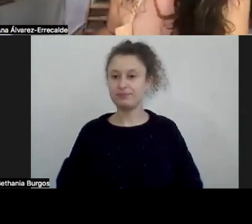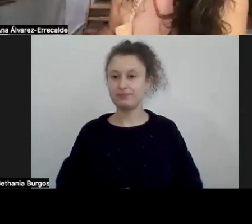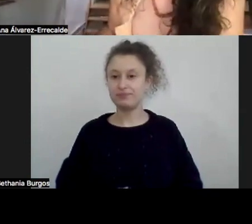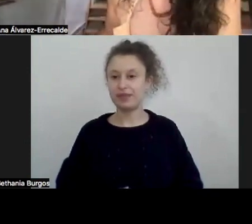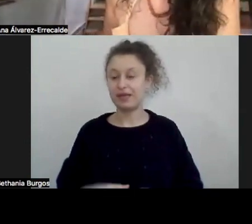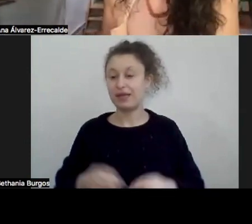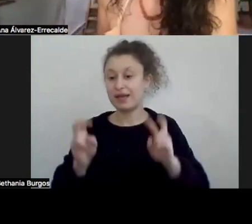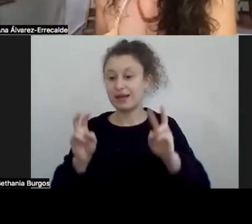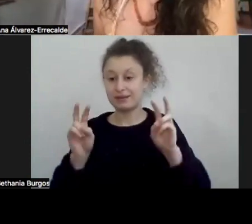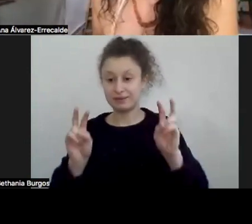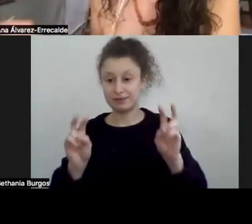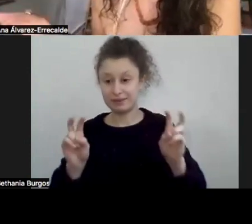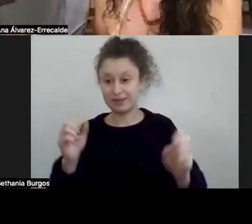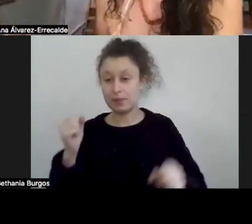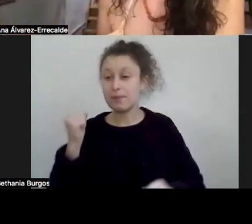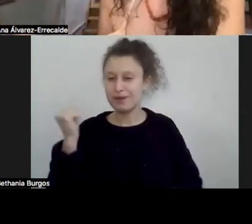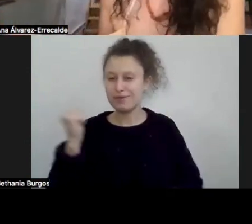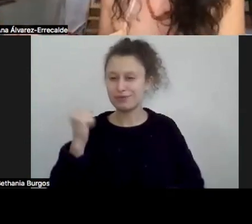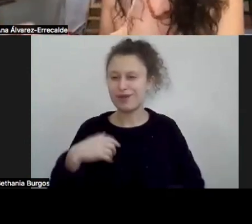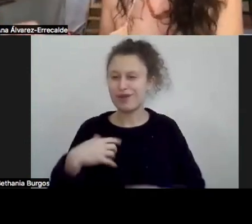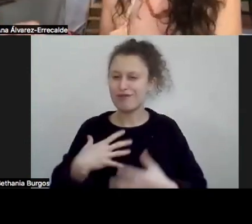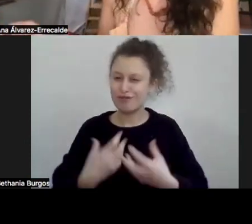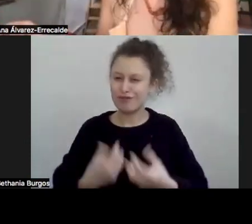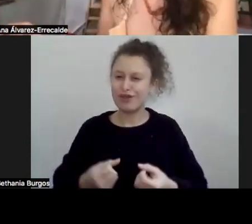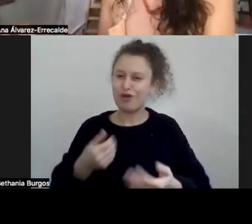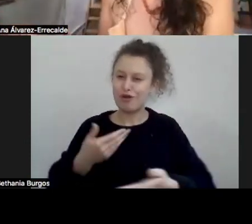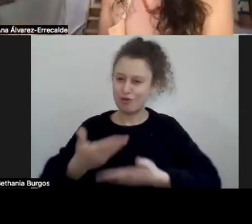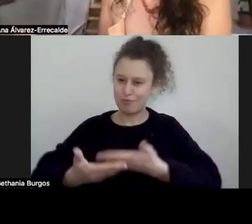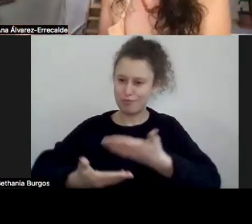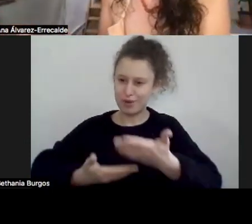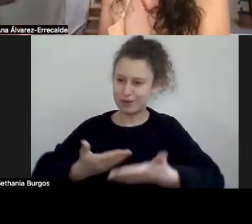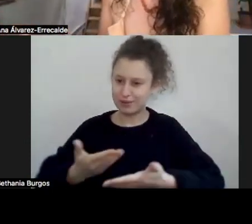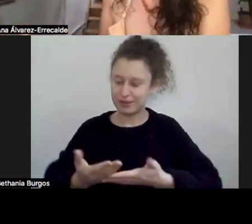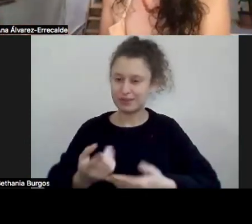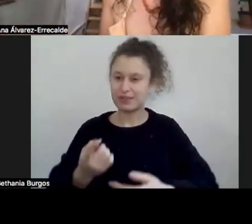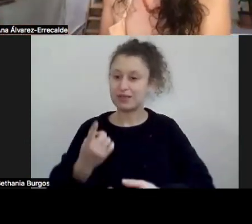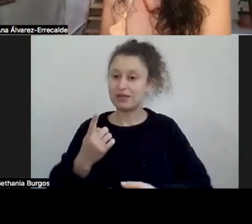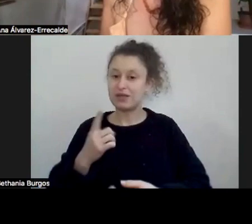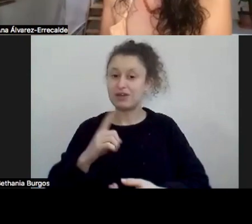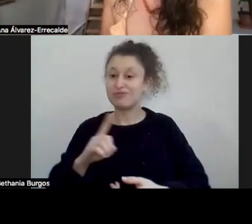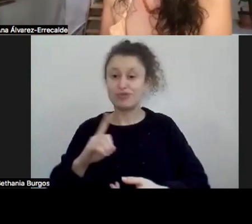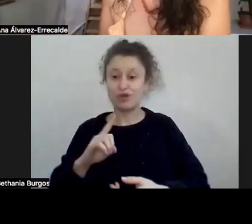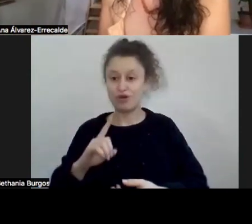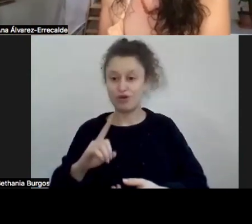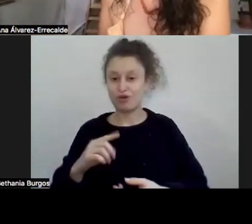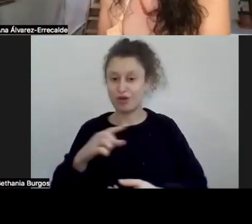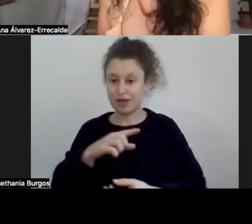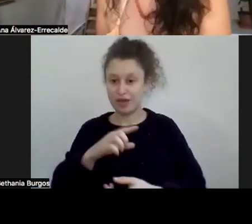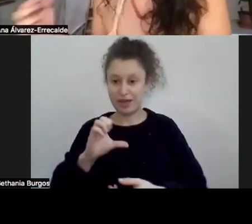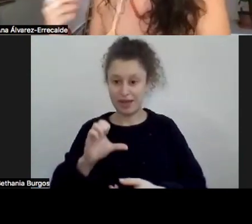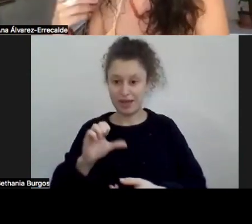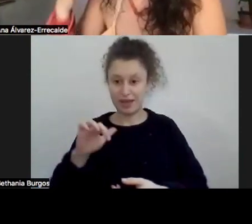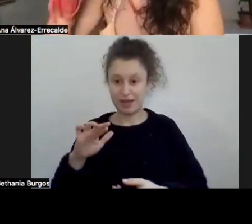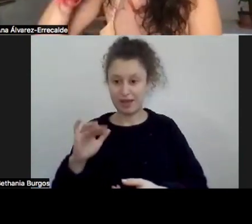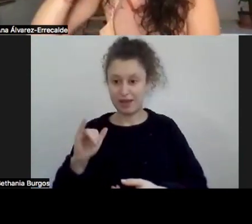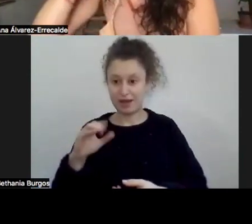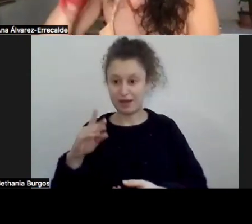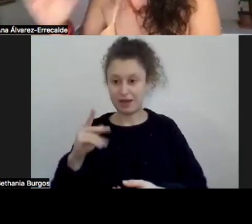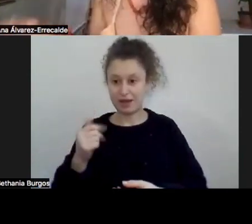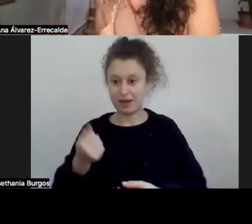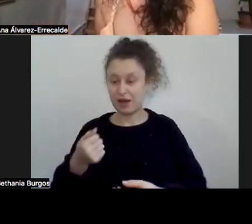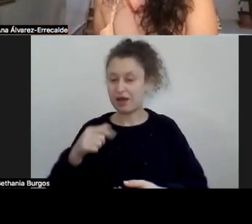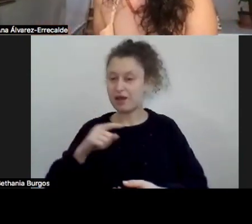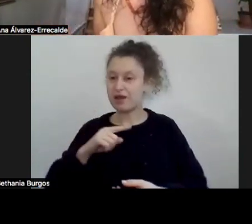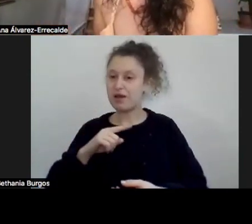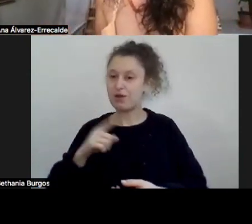de compartirles, no es un escrito de Erika, pero sí es un escrito que me parece importante que me compartió una mamá